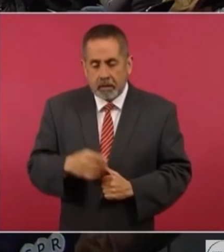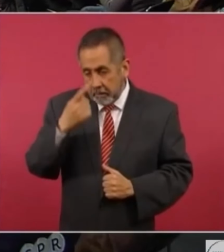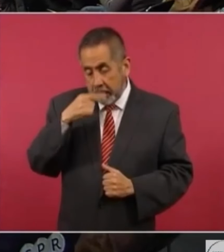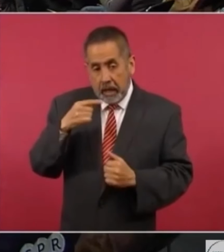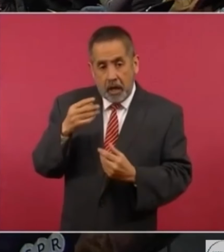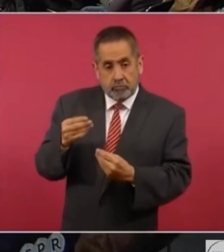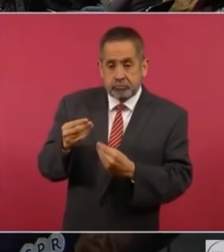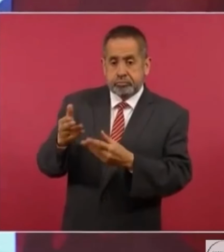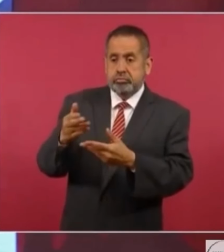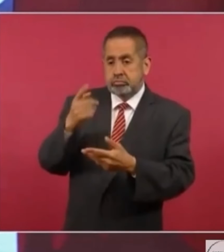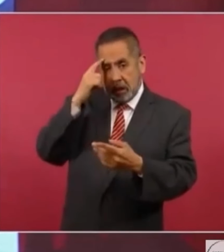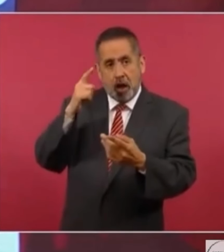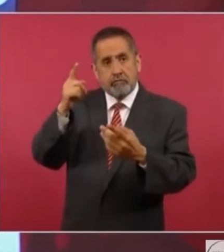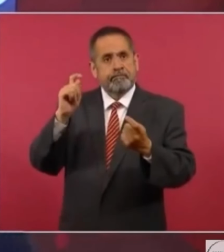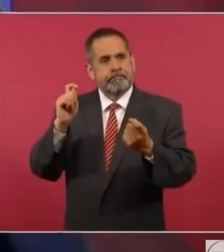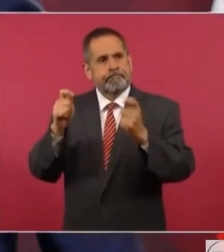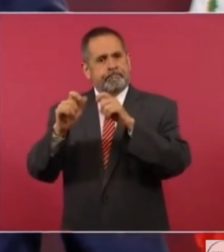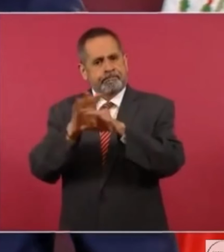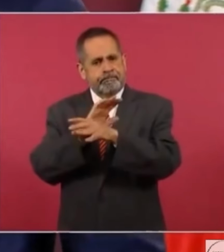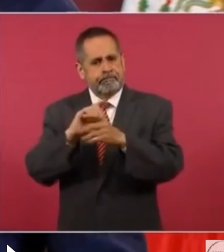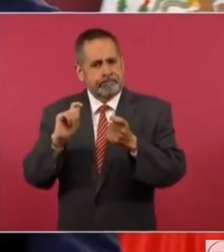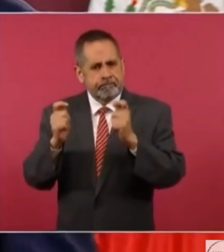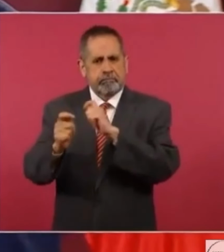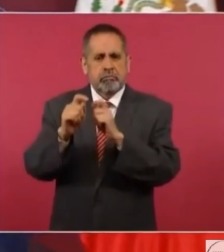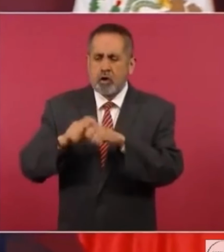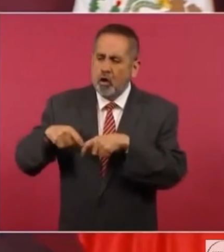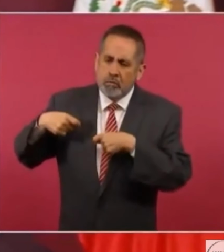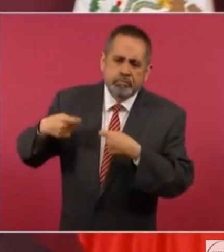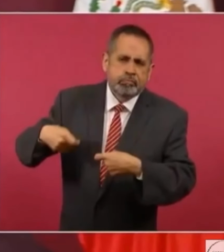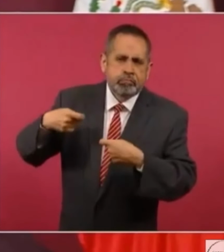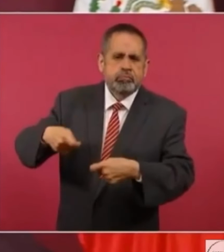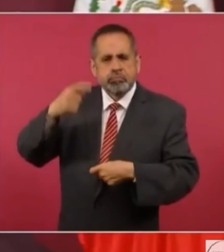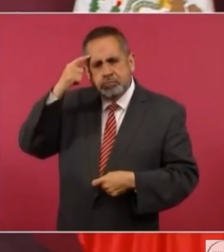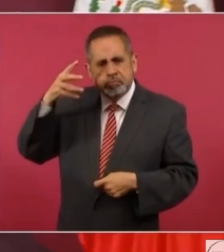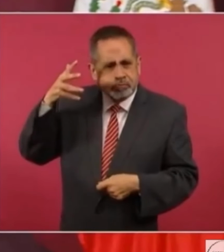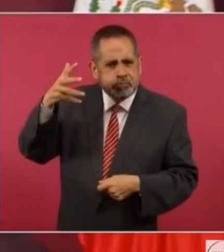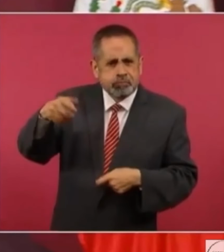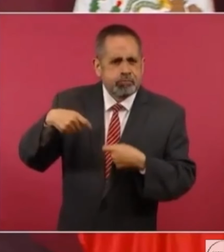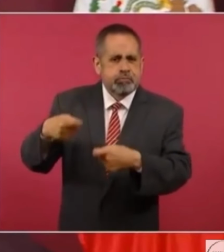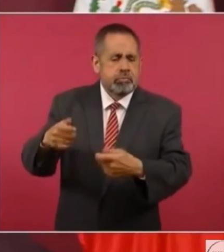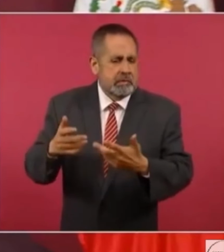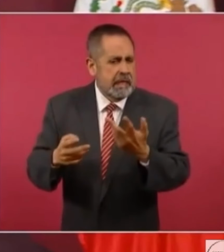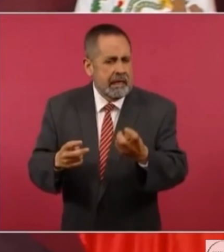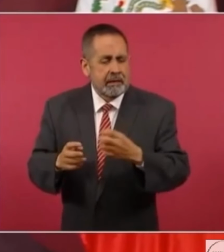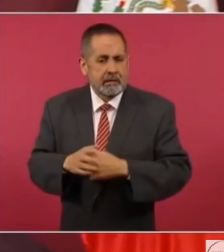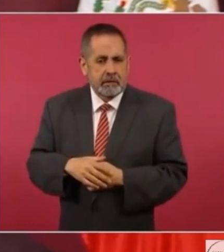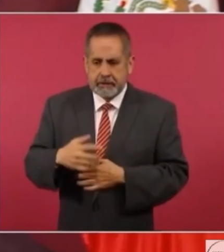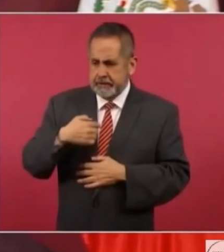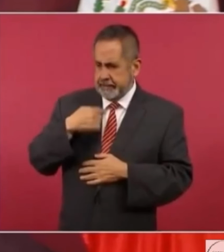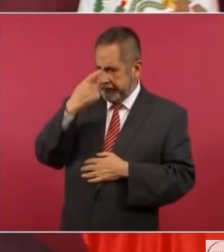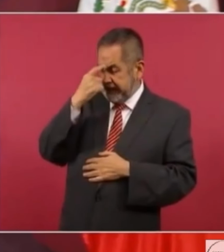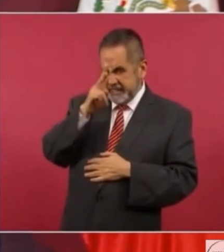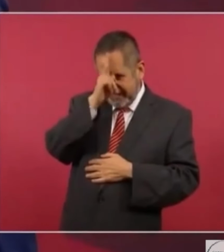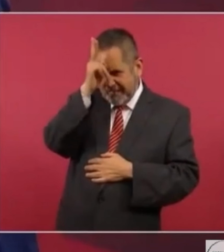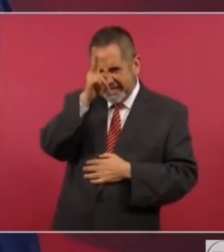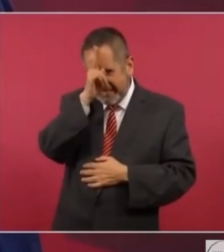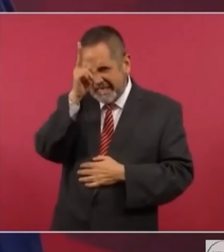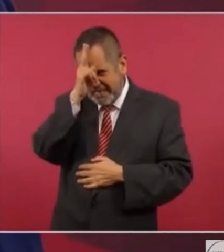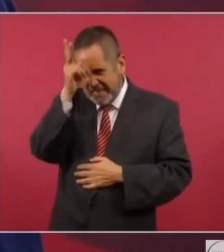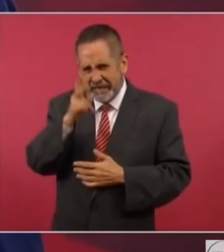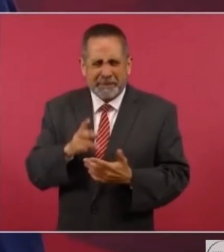contribuir a la transformación del país por las nuevas generaciones. No vamos a estar pensando en venganzas.